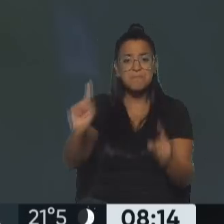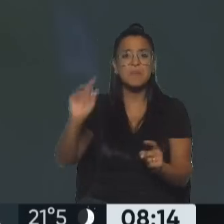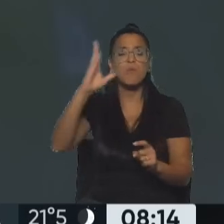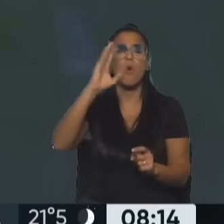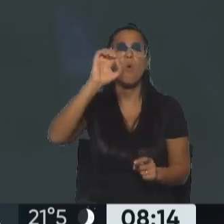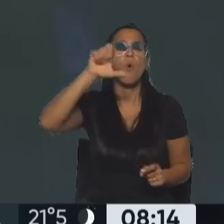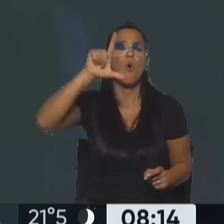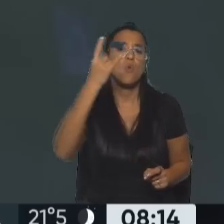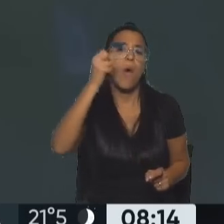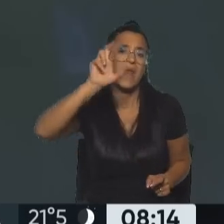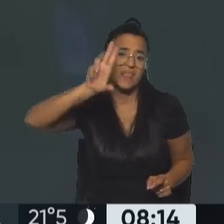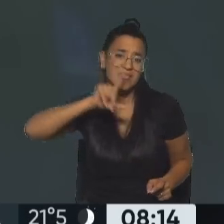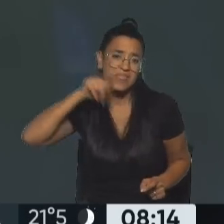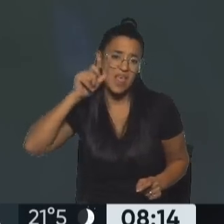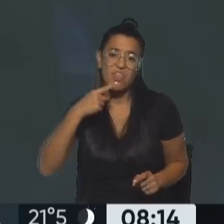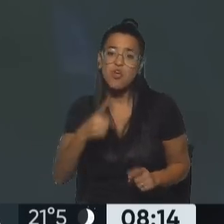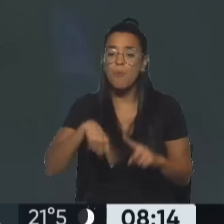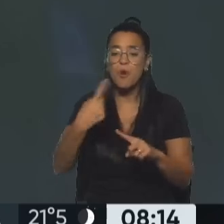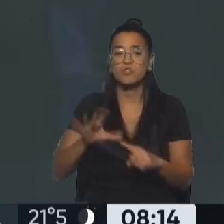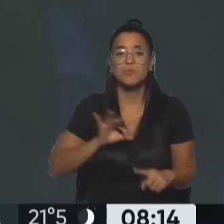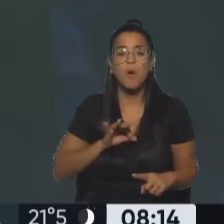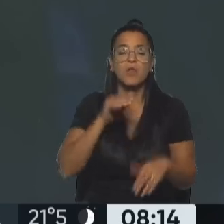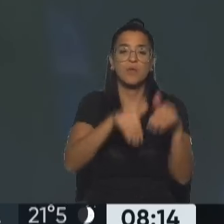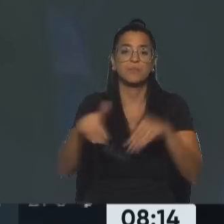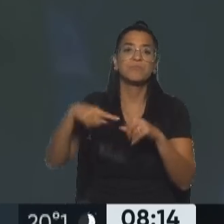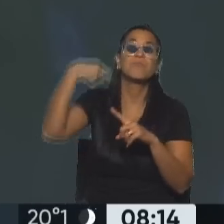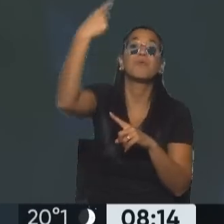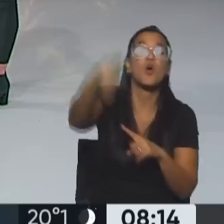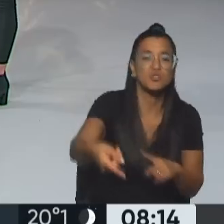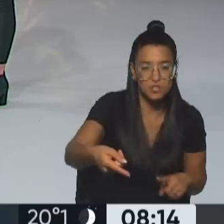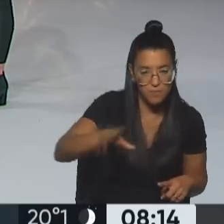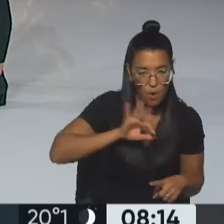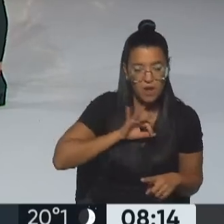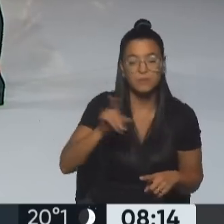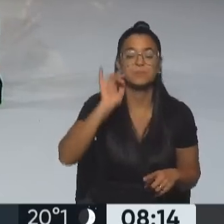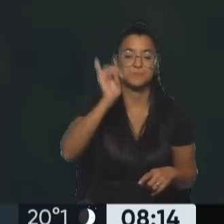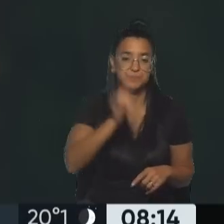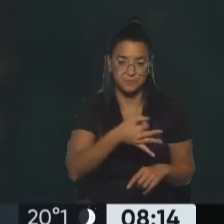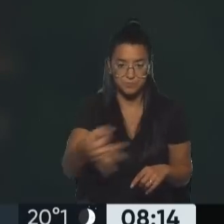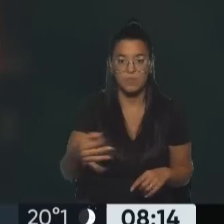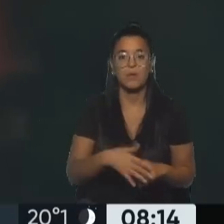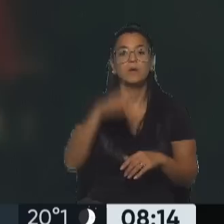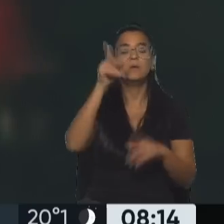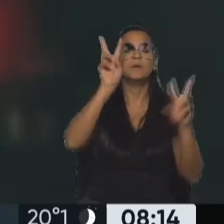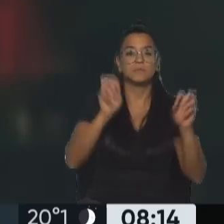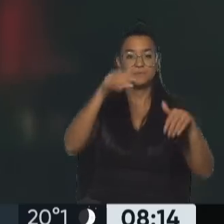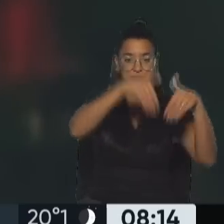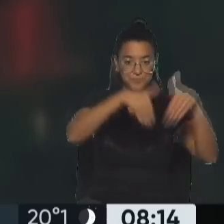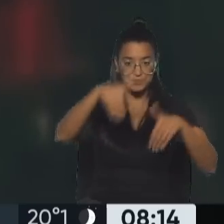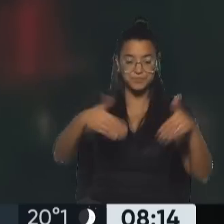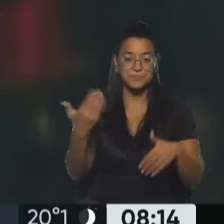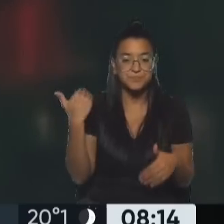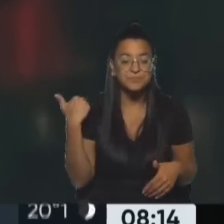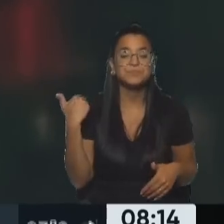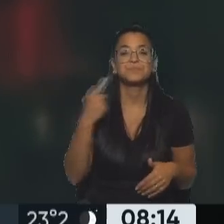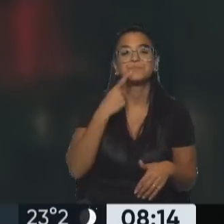boluarte es decir elecciones para el año que viene para el 2023 sino para el 2024 Sí así es bueno el tema elecciones ayer se